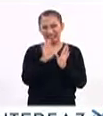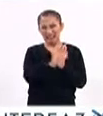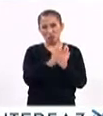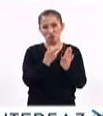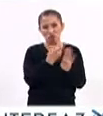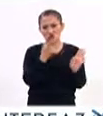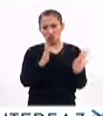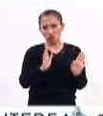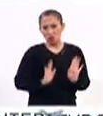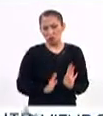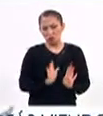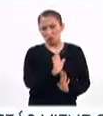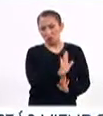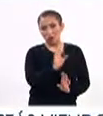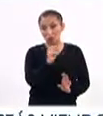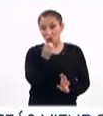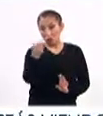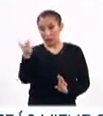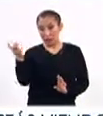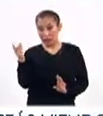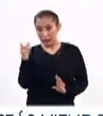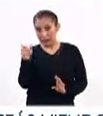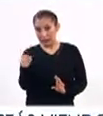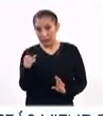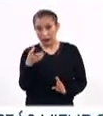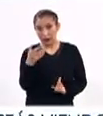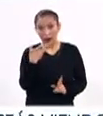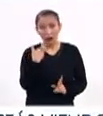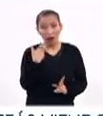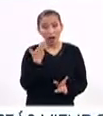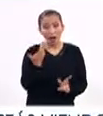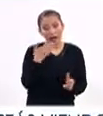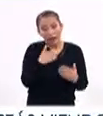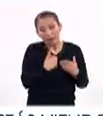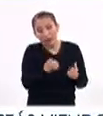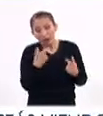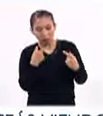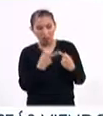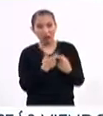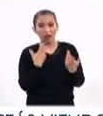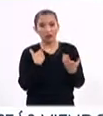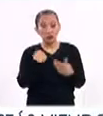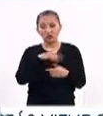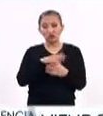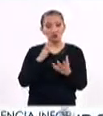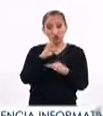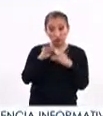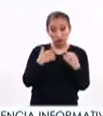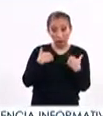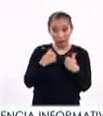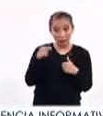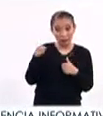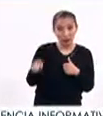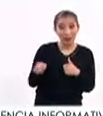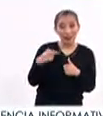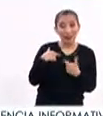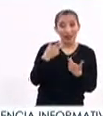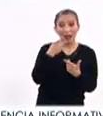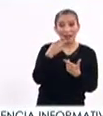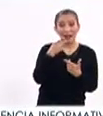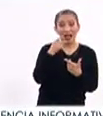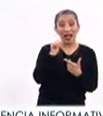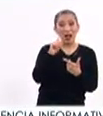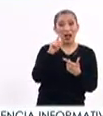muy popular. No cualquier argentino lo entiende, así como no todos nosotros entendemos luego el sentido